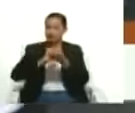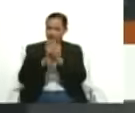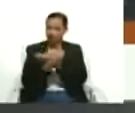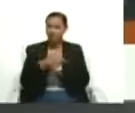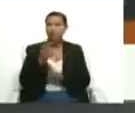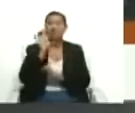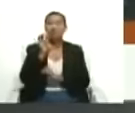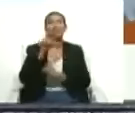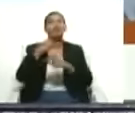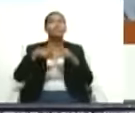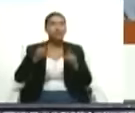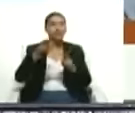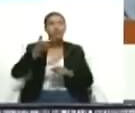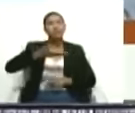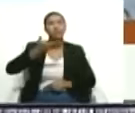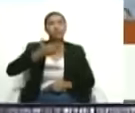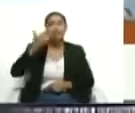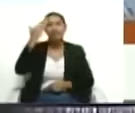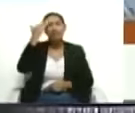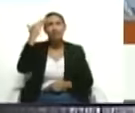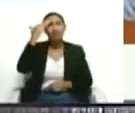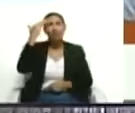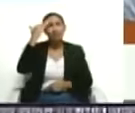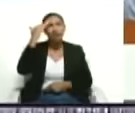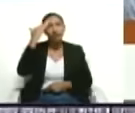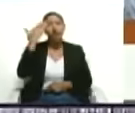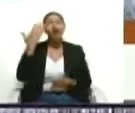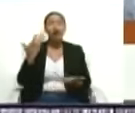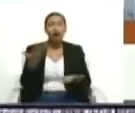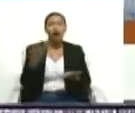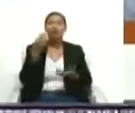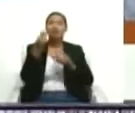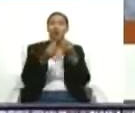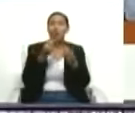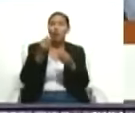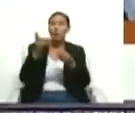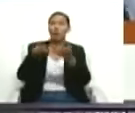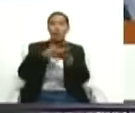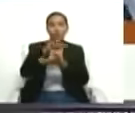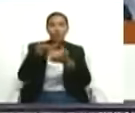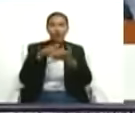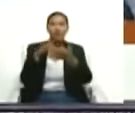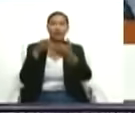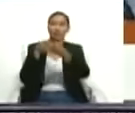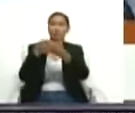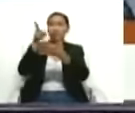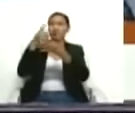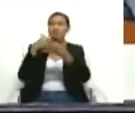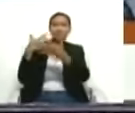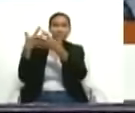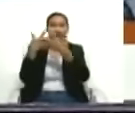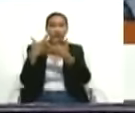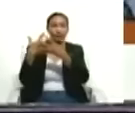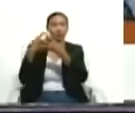decía recordar que son 25 años de agresión contra Venezuela por parte de los factores imperiales.